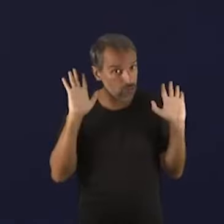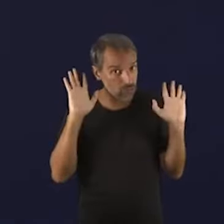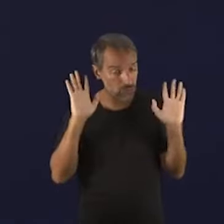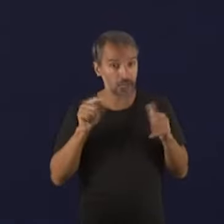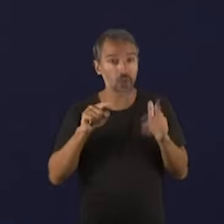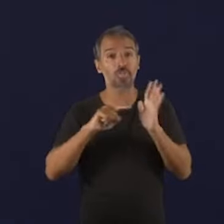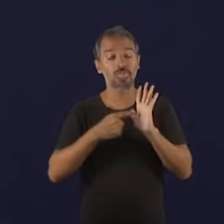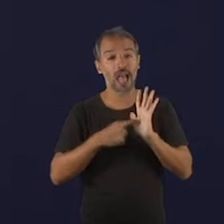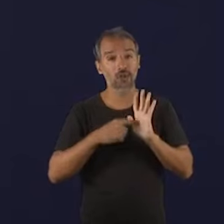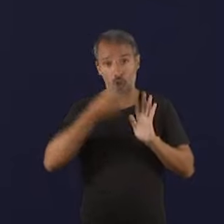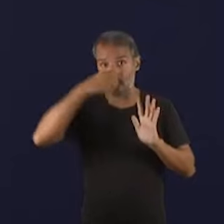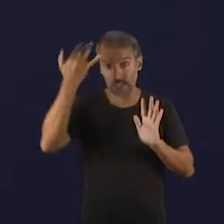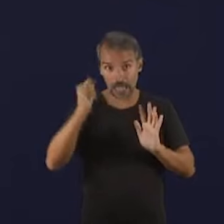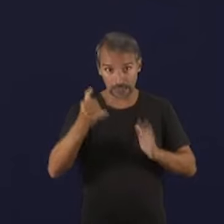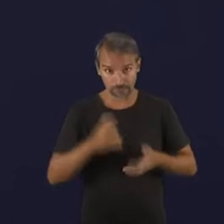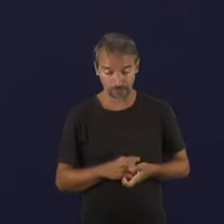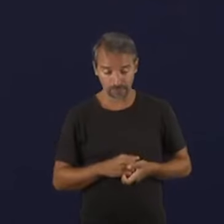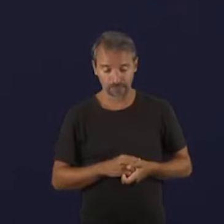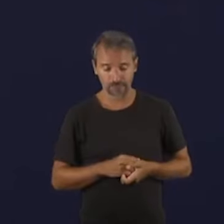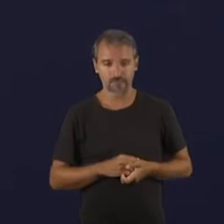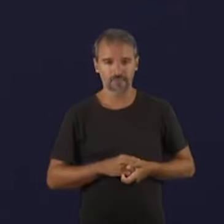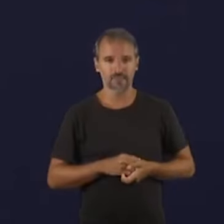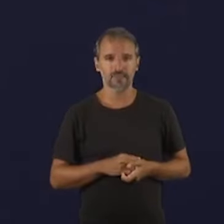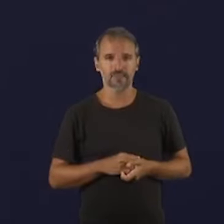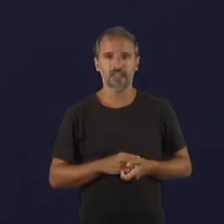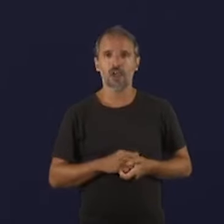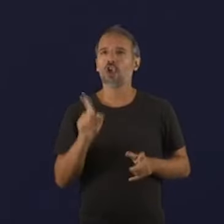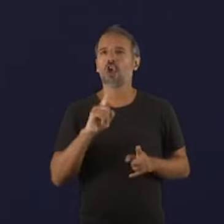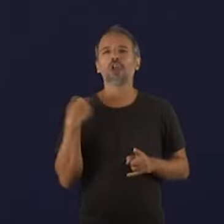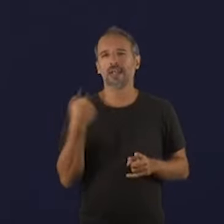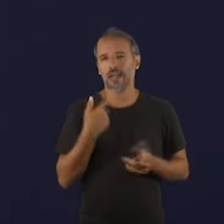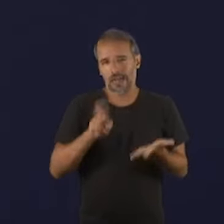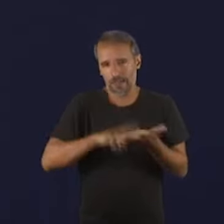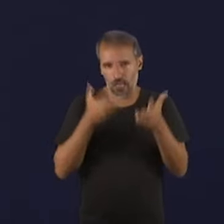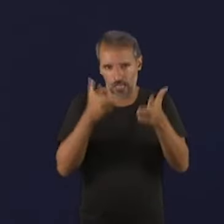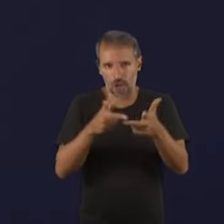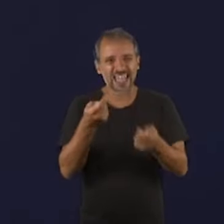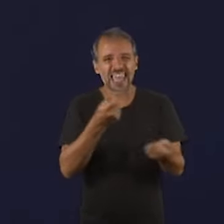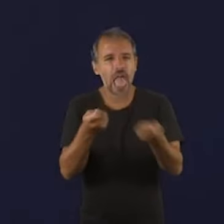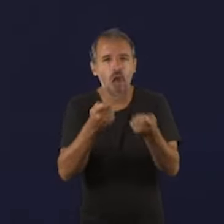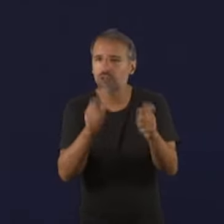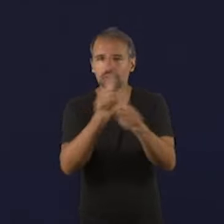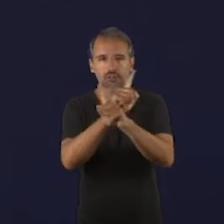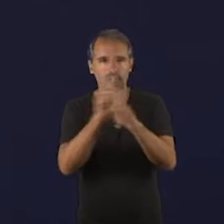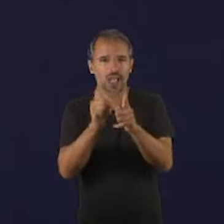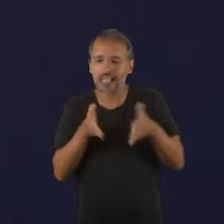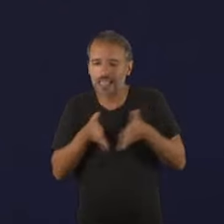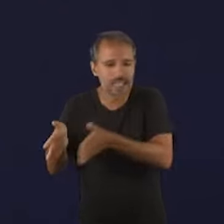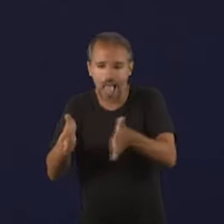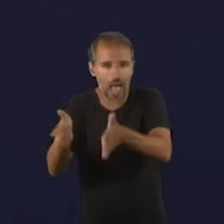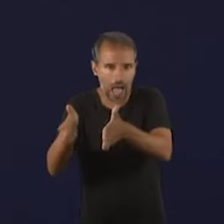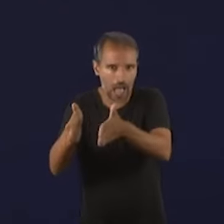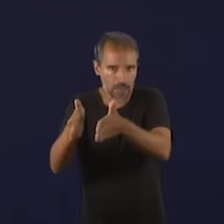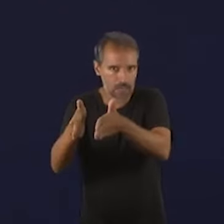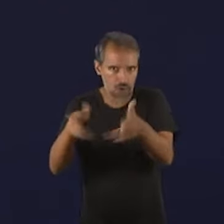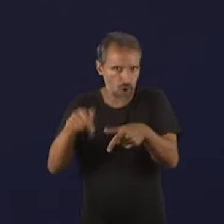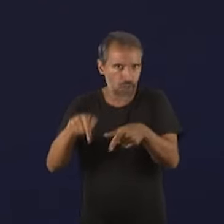datos oficiales Repito no negociamos el camino que estamos trazando de sacar a la Argentina